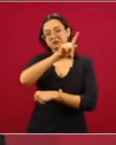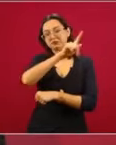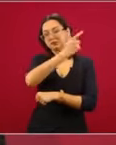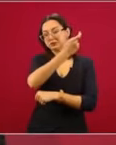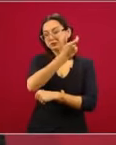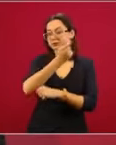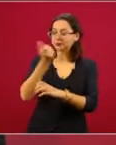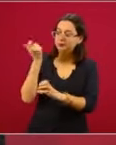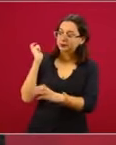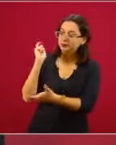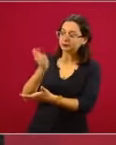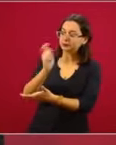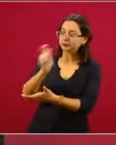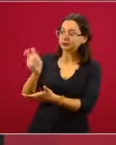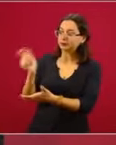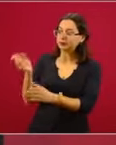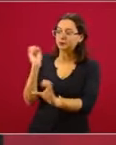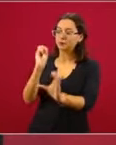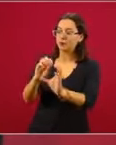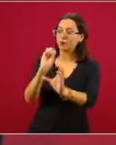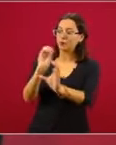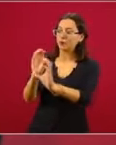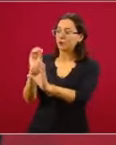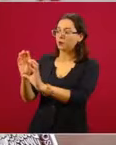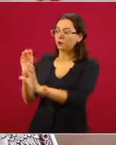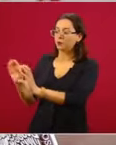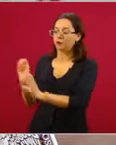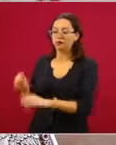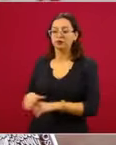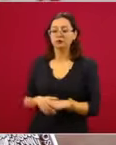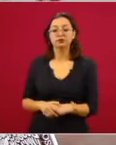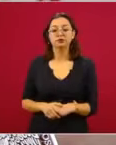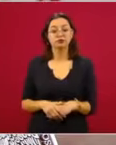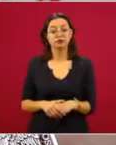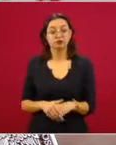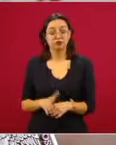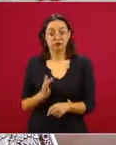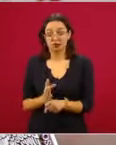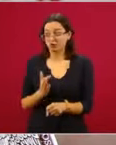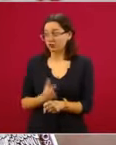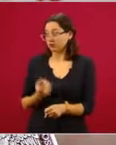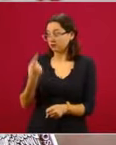destinatarios de esos recursos. En estos tiempos